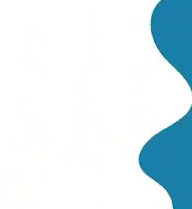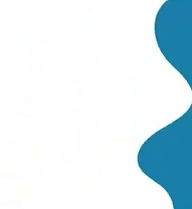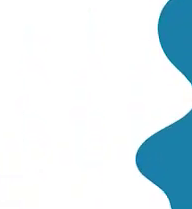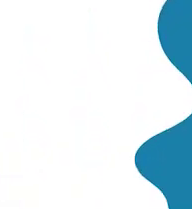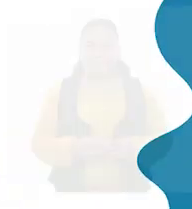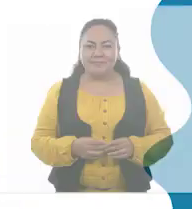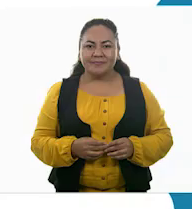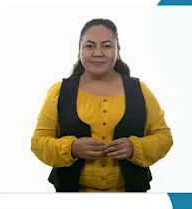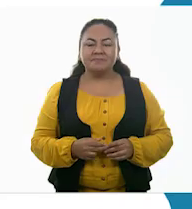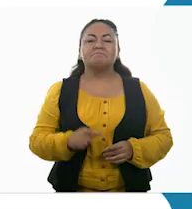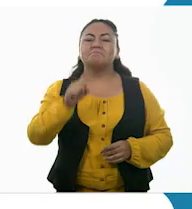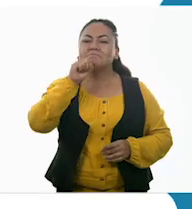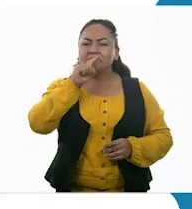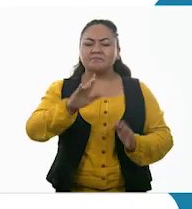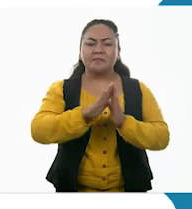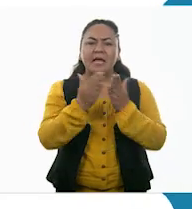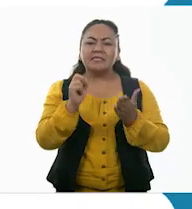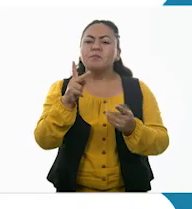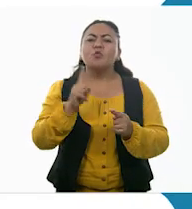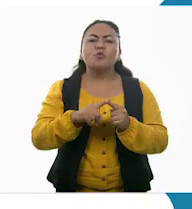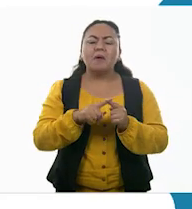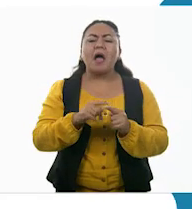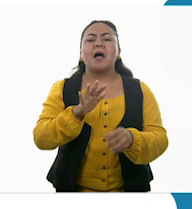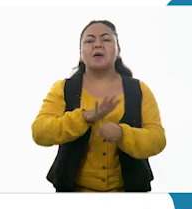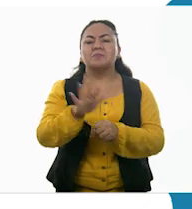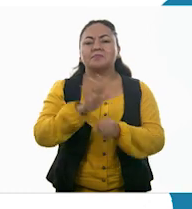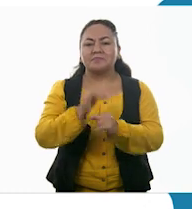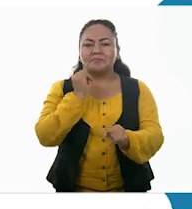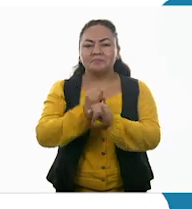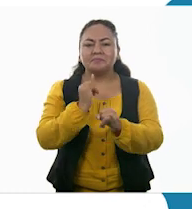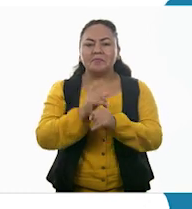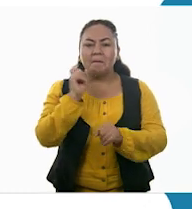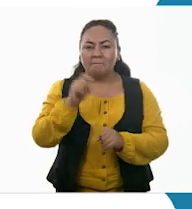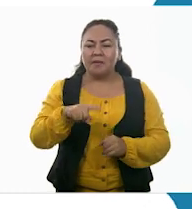También puedes encontrar los libros de texto en la página